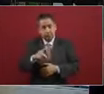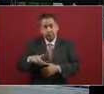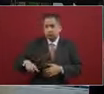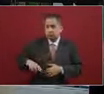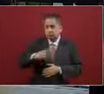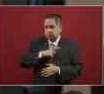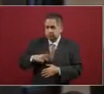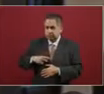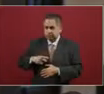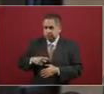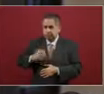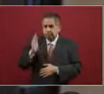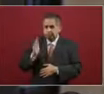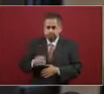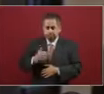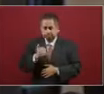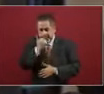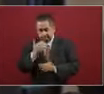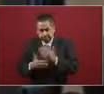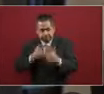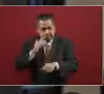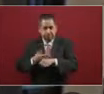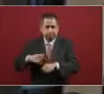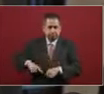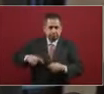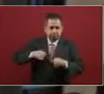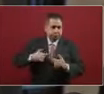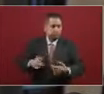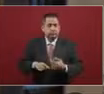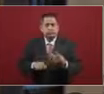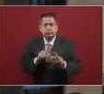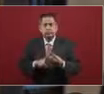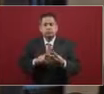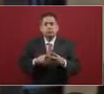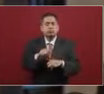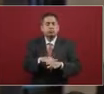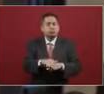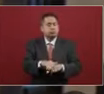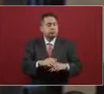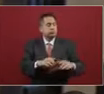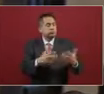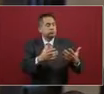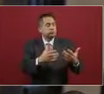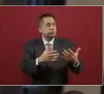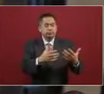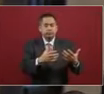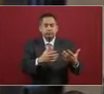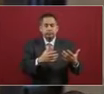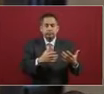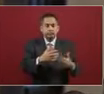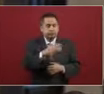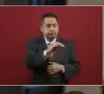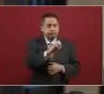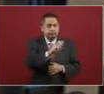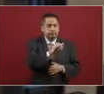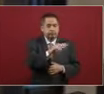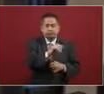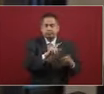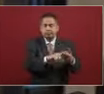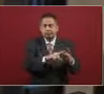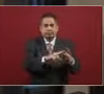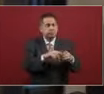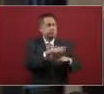responsabilidad por ese evento? Y la segunda es con relación a la Compañía Mexicana de Aviación y el Tianguis Turístico